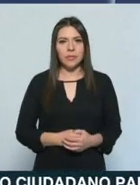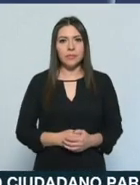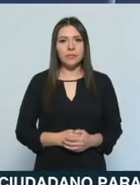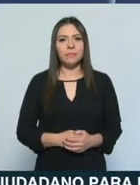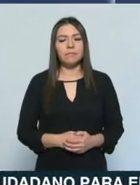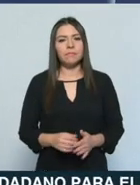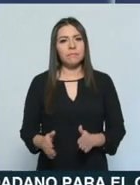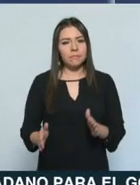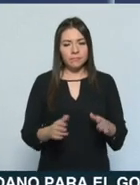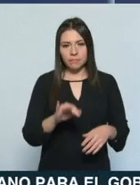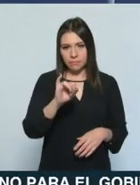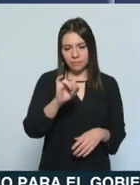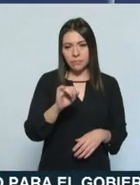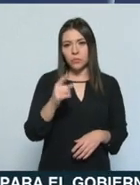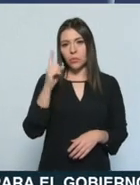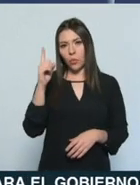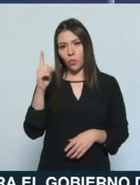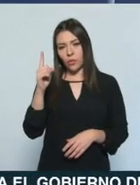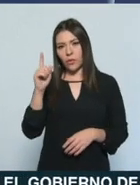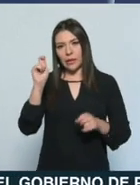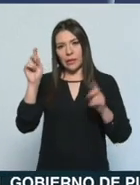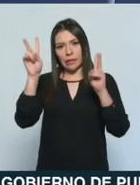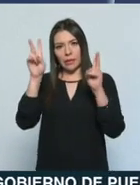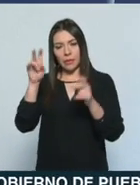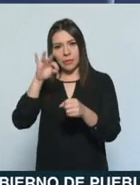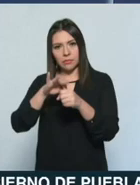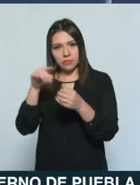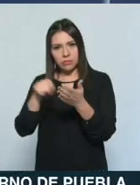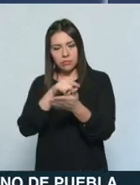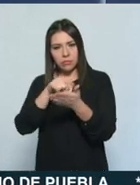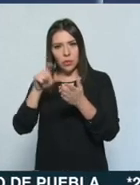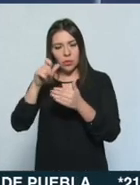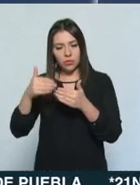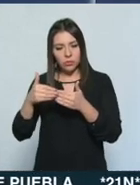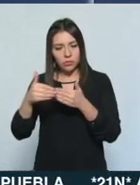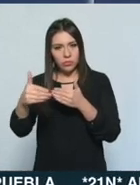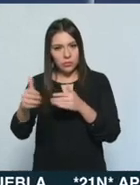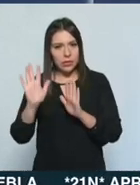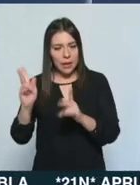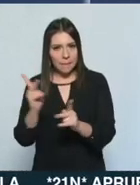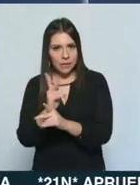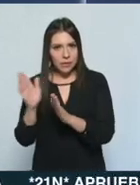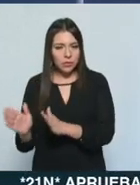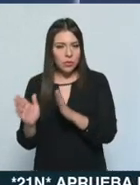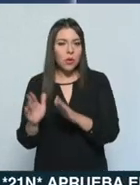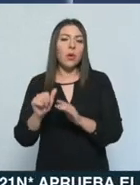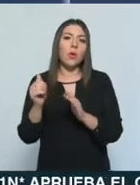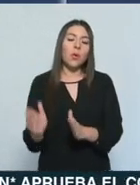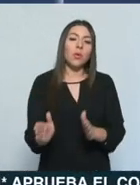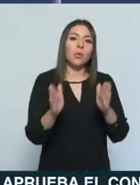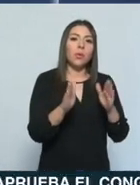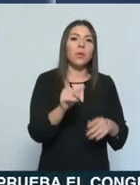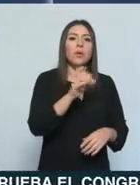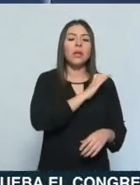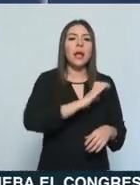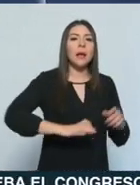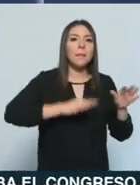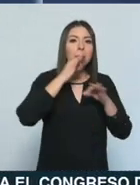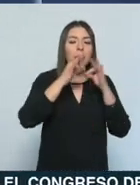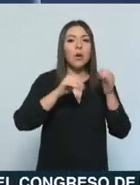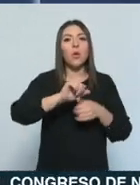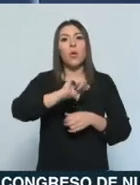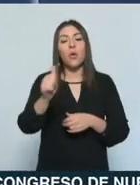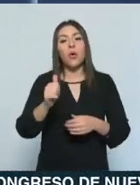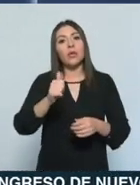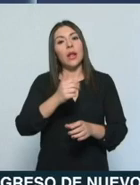proceso electoral y lo que se puede ofrecer en la campaña, y otra cosa es ya estar en la ruta para la asunción del poder, es decir, el cambio de